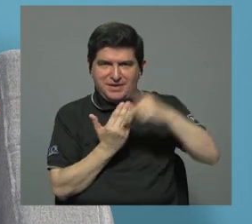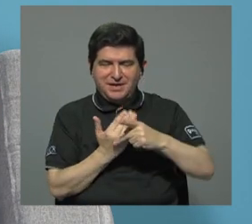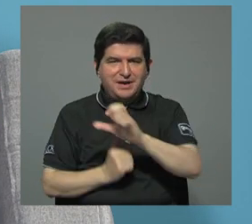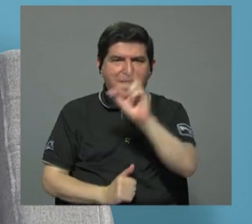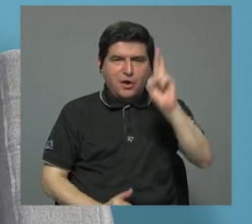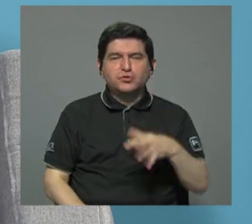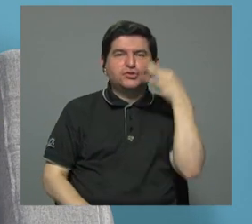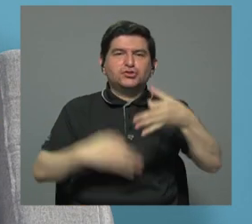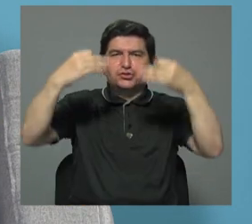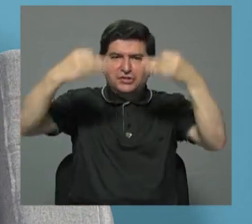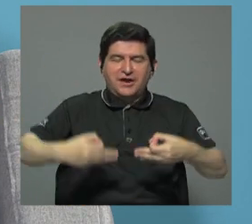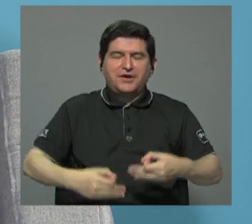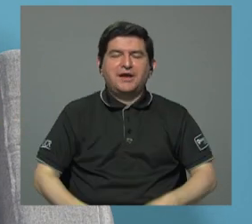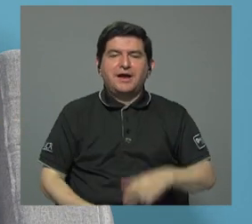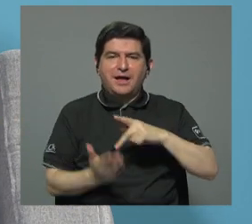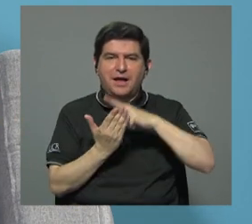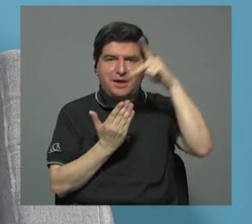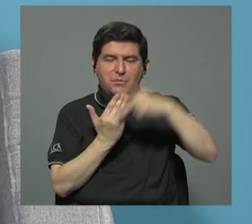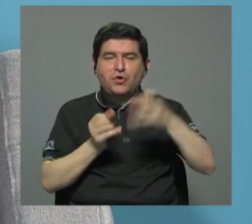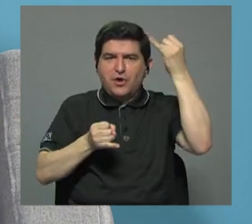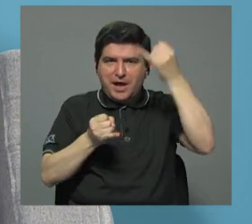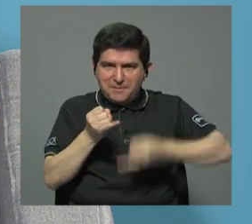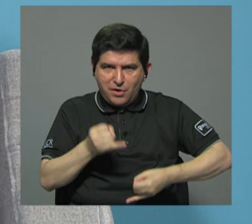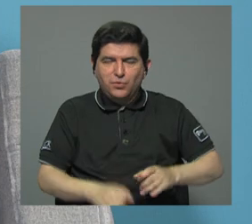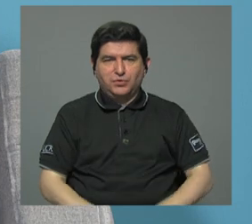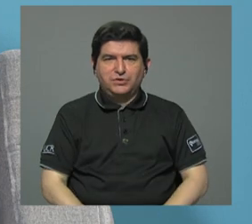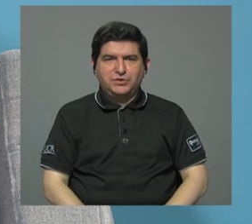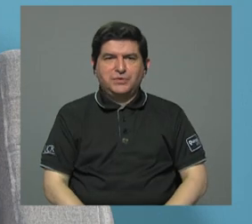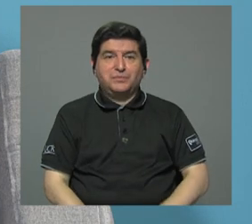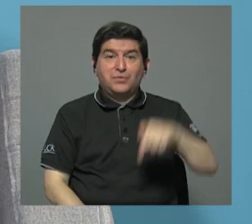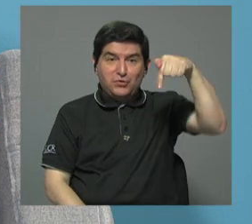Rica en Juego. Esta es la última edición